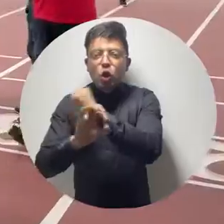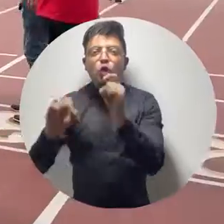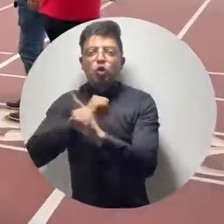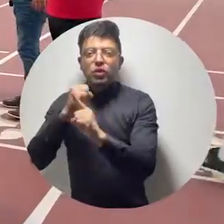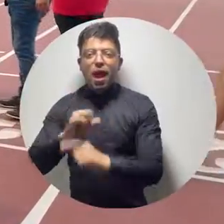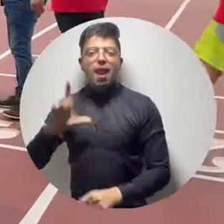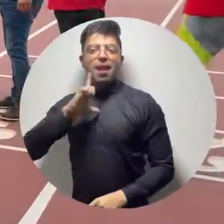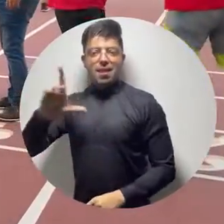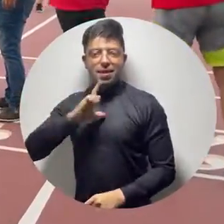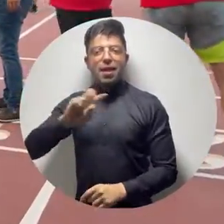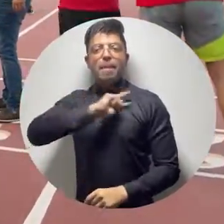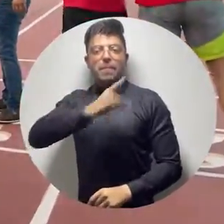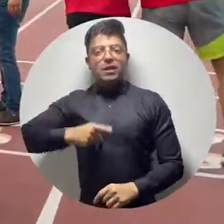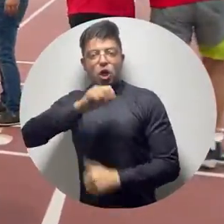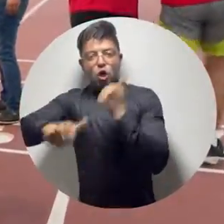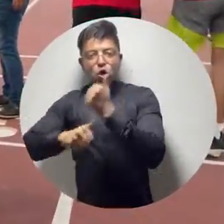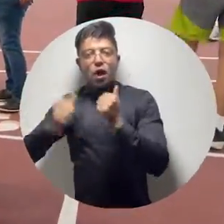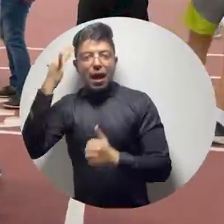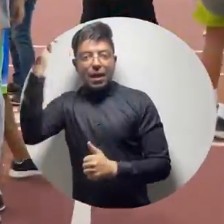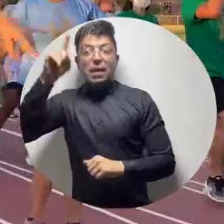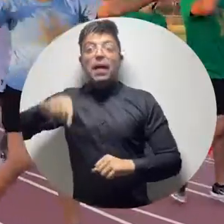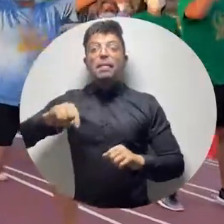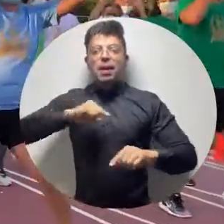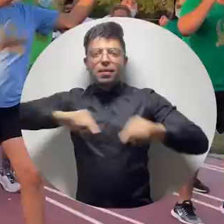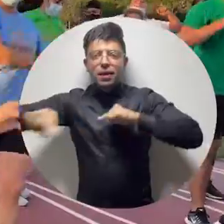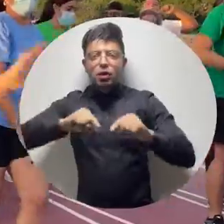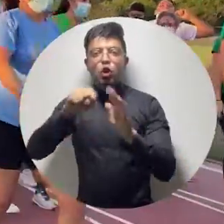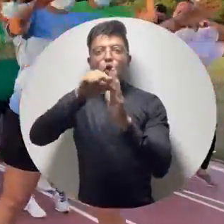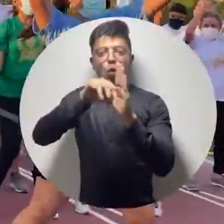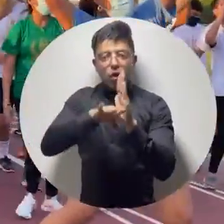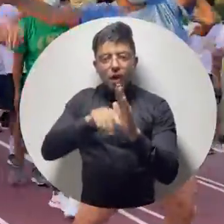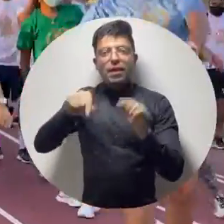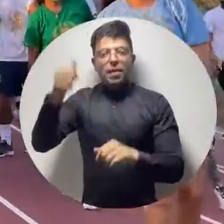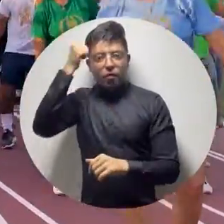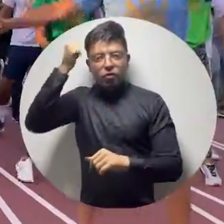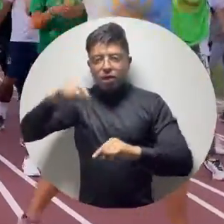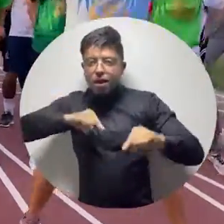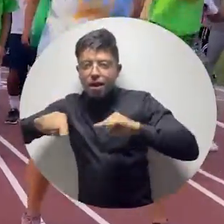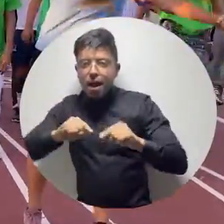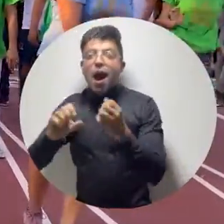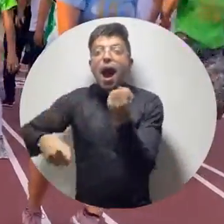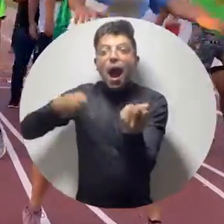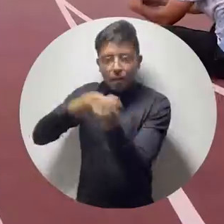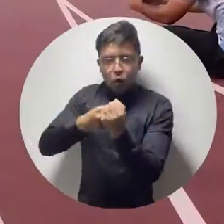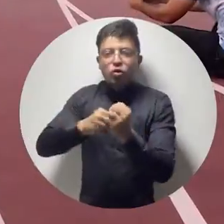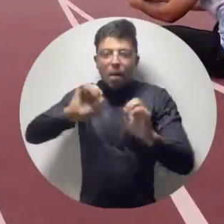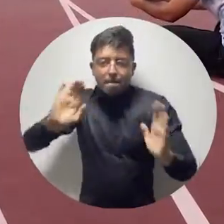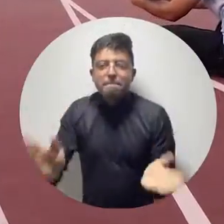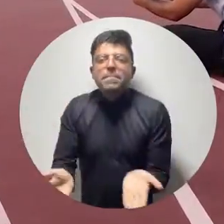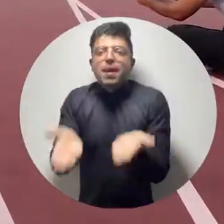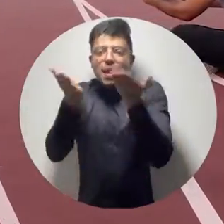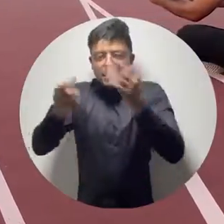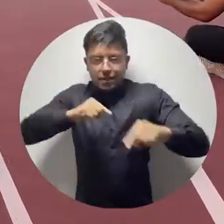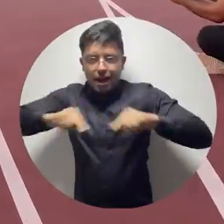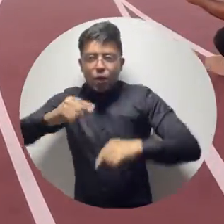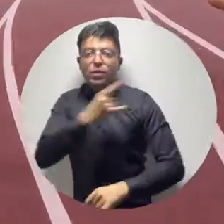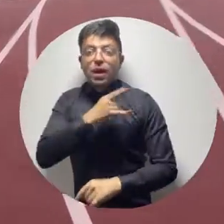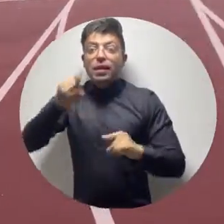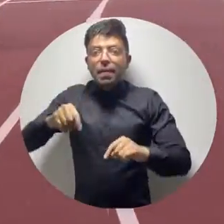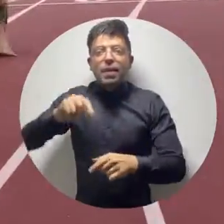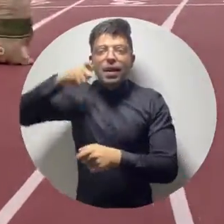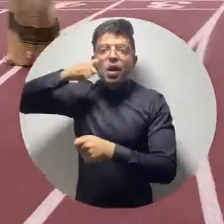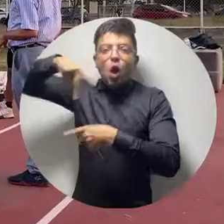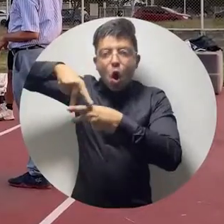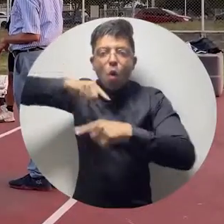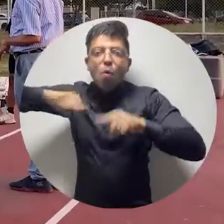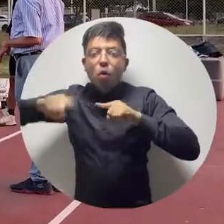Vicerrectoría Académica y la Dirección Curricular y de Docencia, con el apoyo de la Dirección de Bienestar Universitario, la Dirección de Talento Humano y el